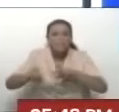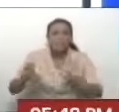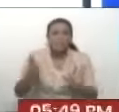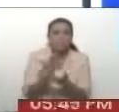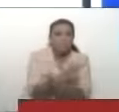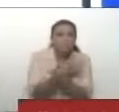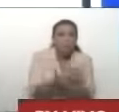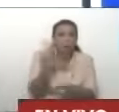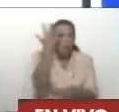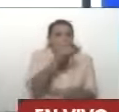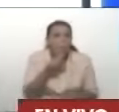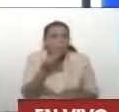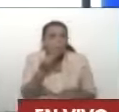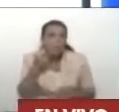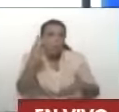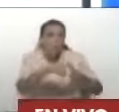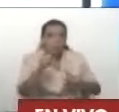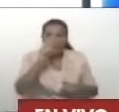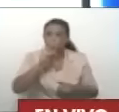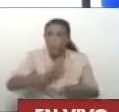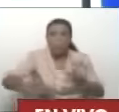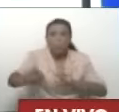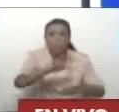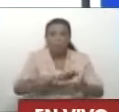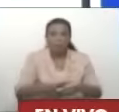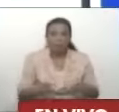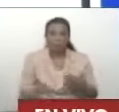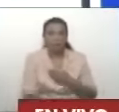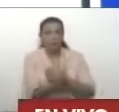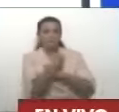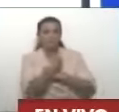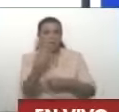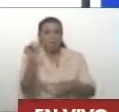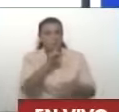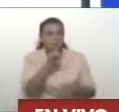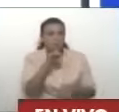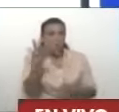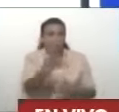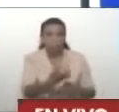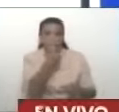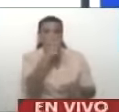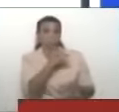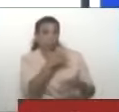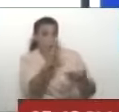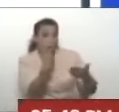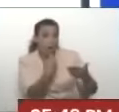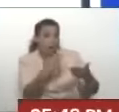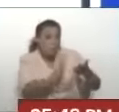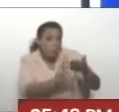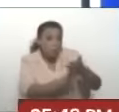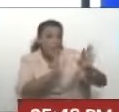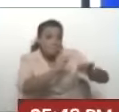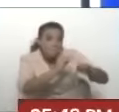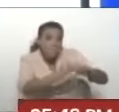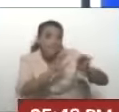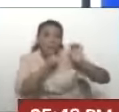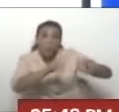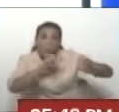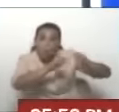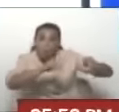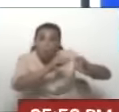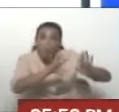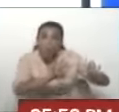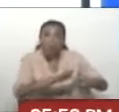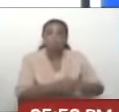es Venezuela. Pero eso influye y eso le llega a alguna gente muy joven. Por eso hay que hacer más, Yelitze, hay que hacer más.